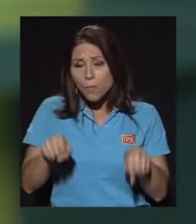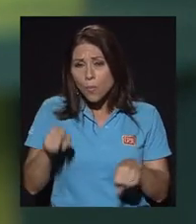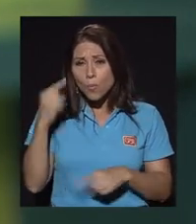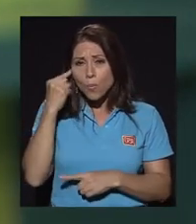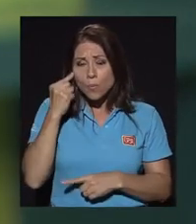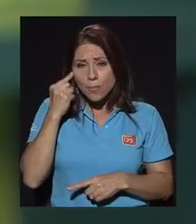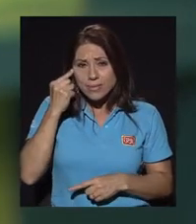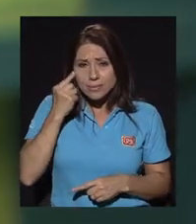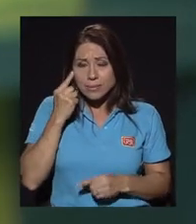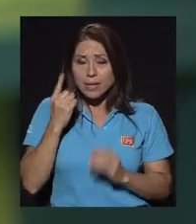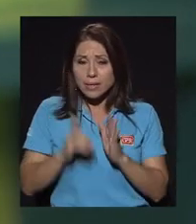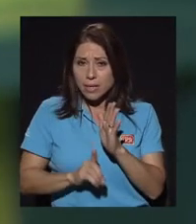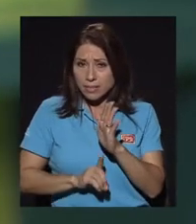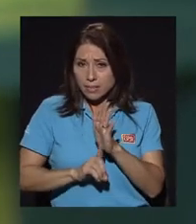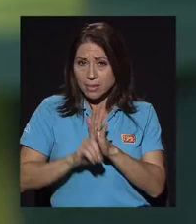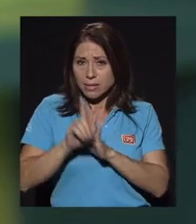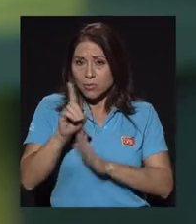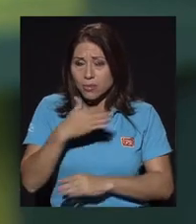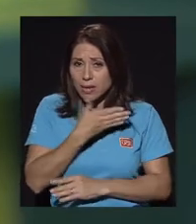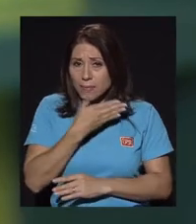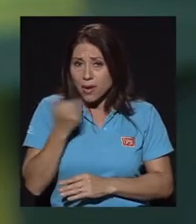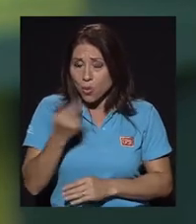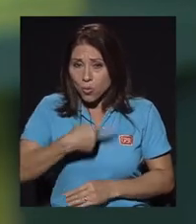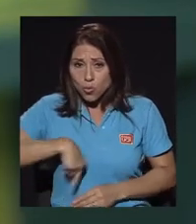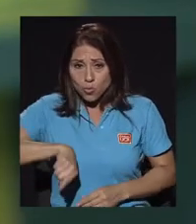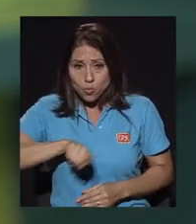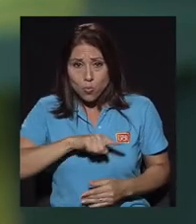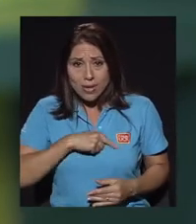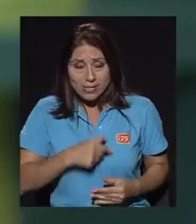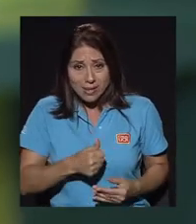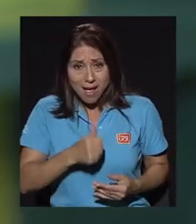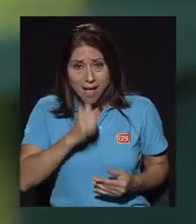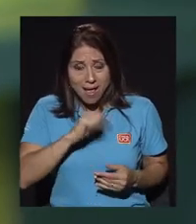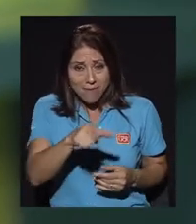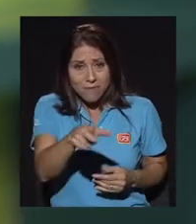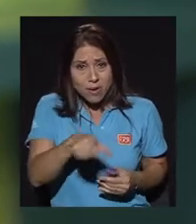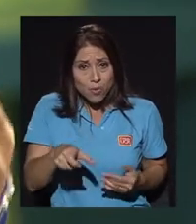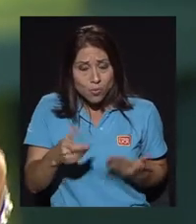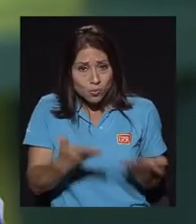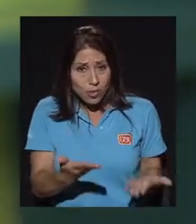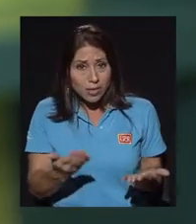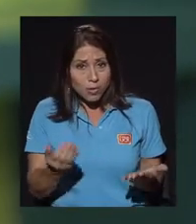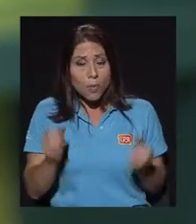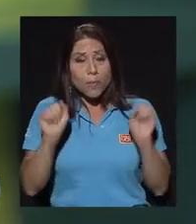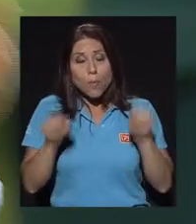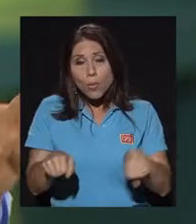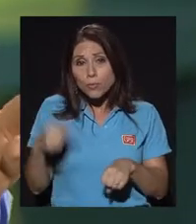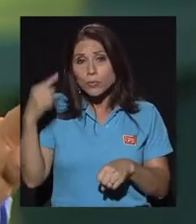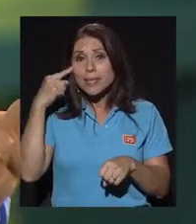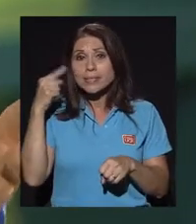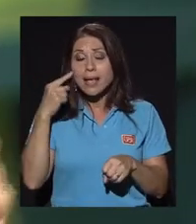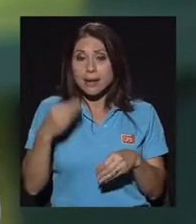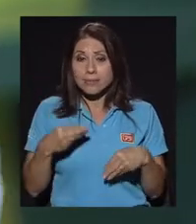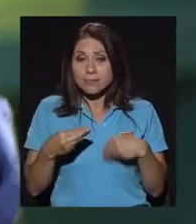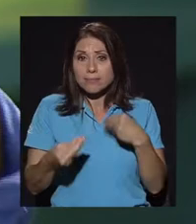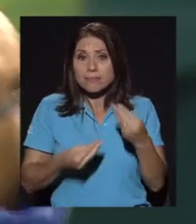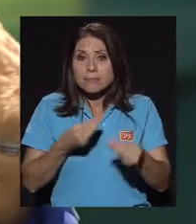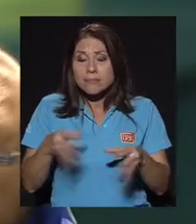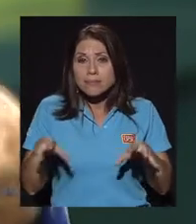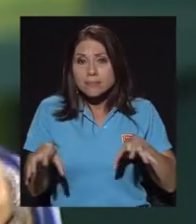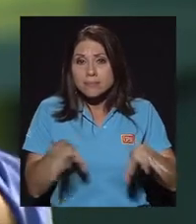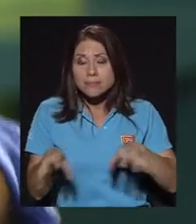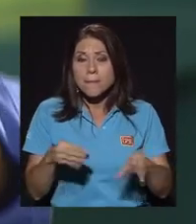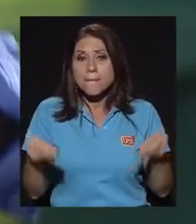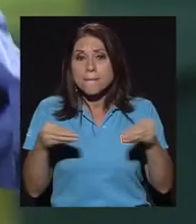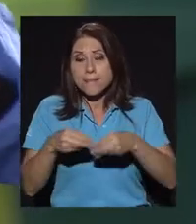en desarrollar mejor nuestro recurso hídrico? ¿Podemos pensar en generar más electricidad en